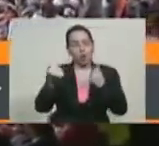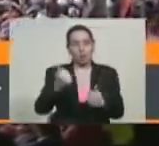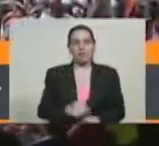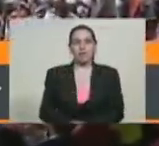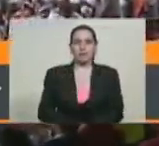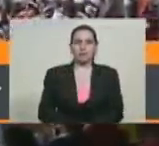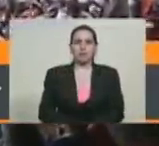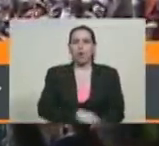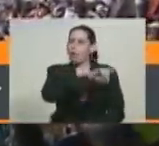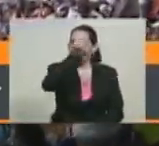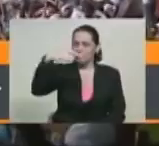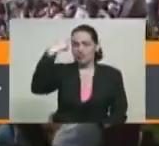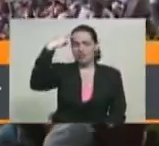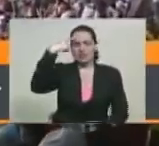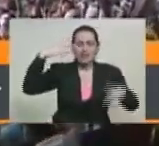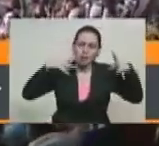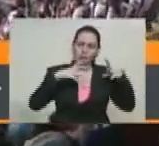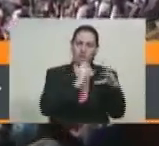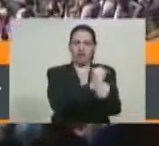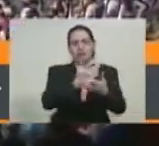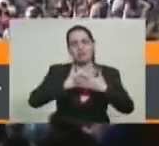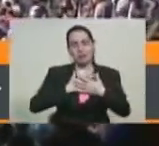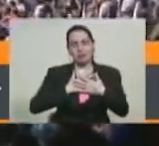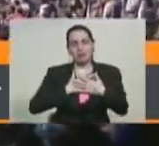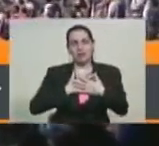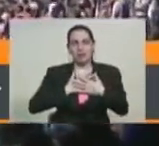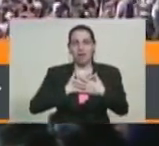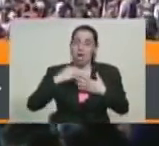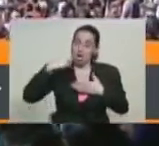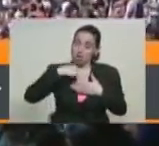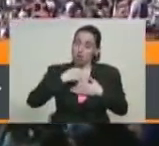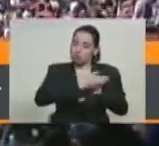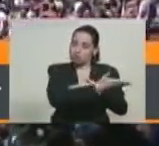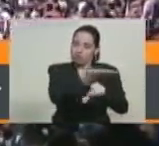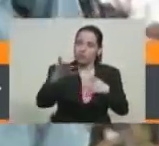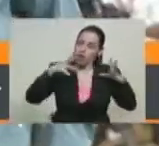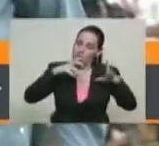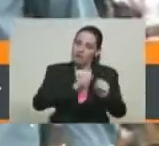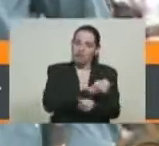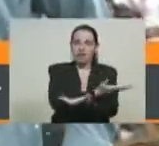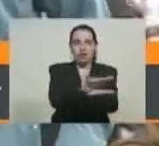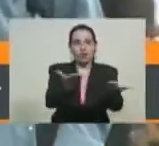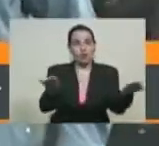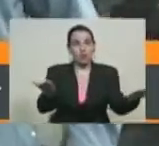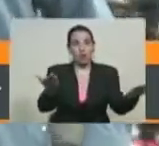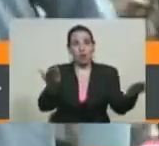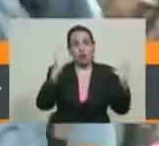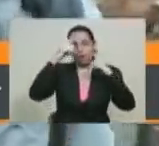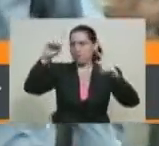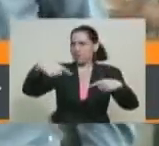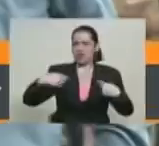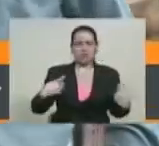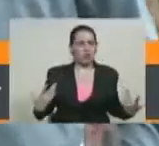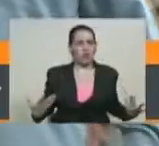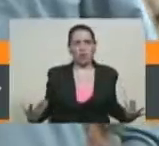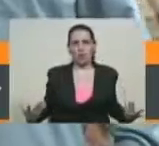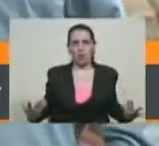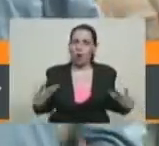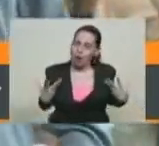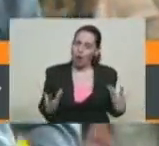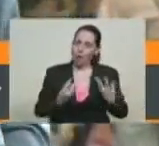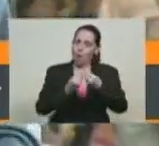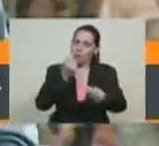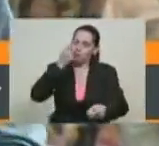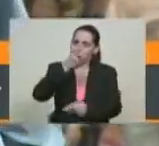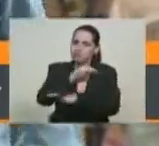Sabes que puedes confiar en mí, yo confío en ti. No me dejen solo, trabajadores, no me